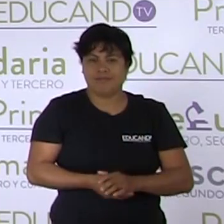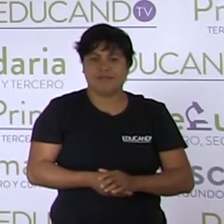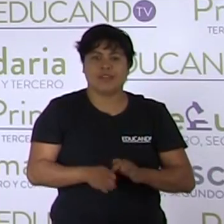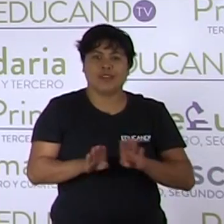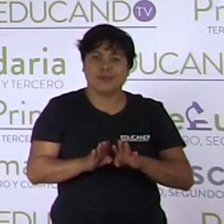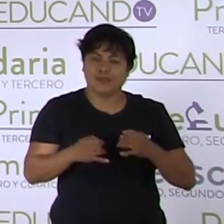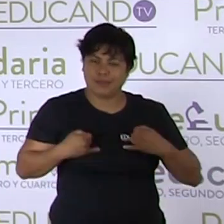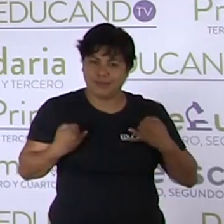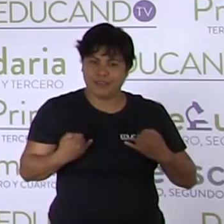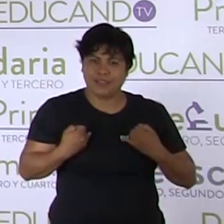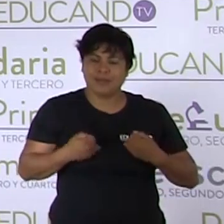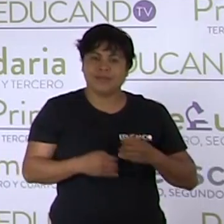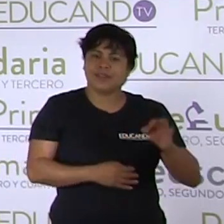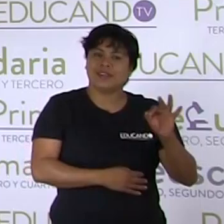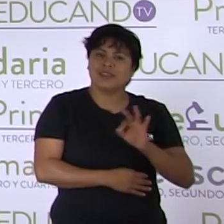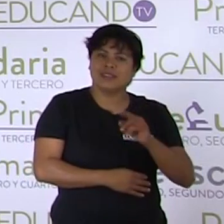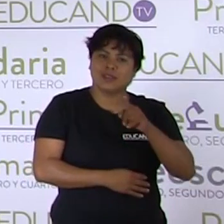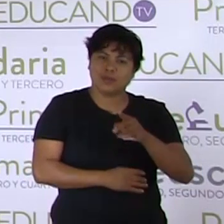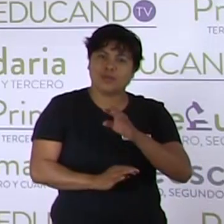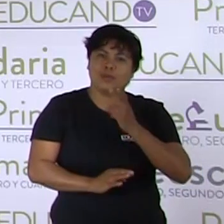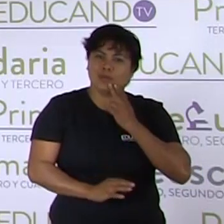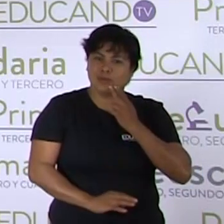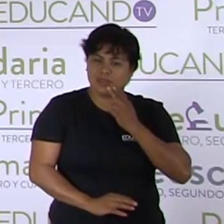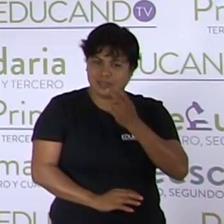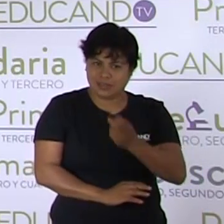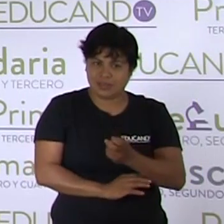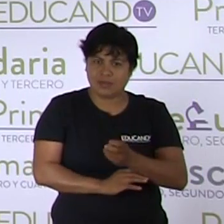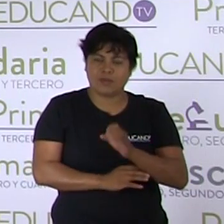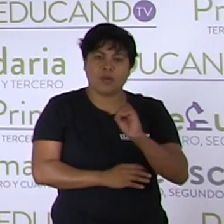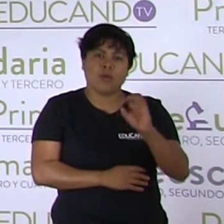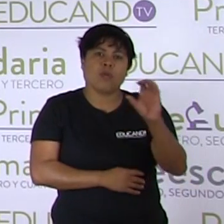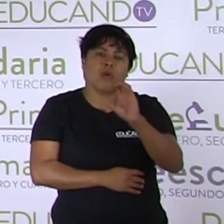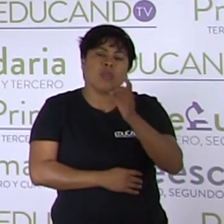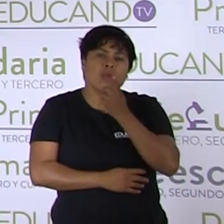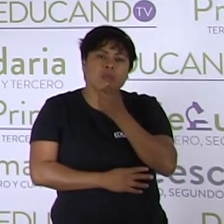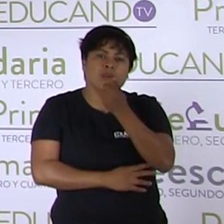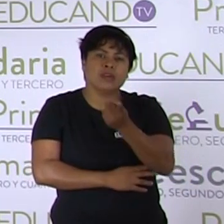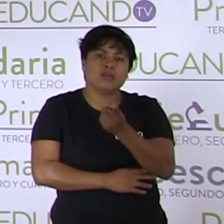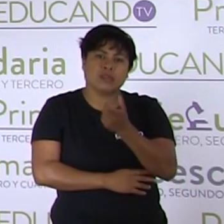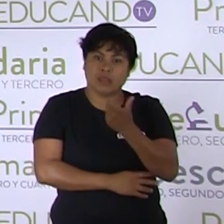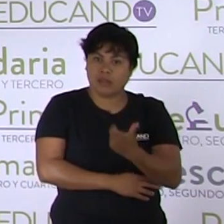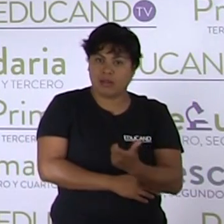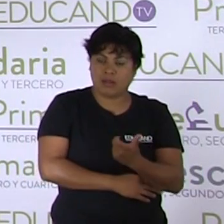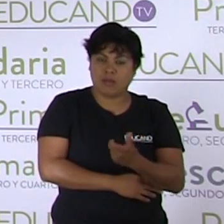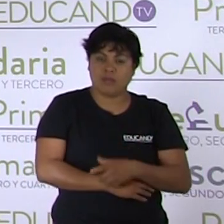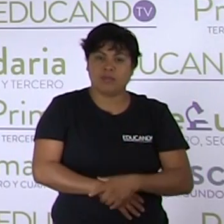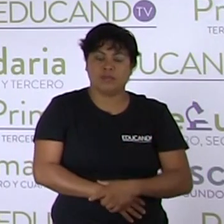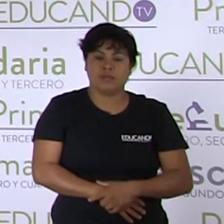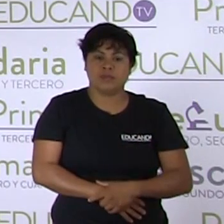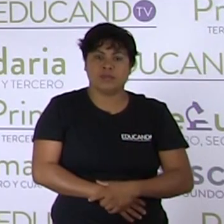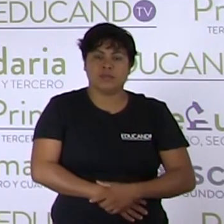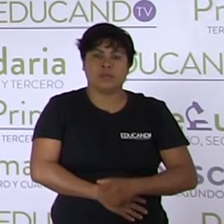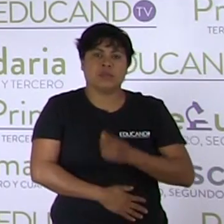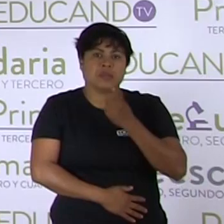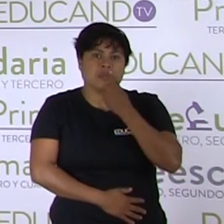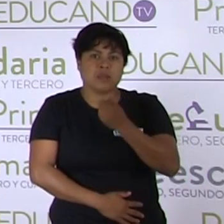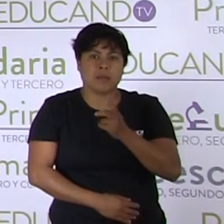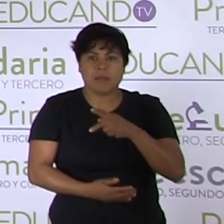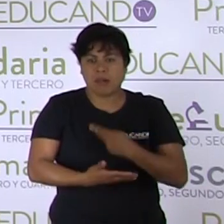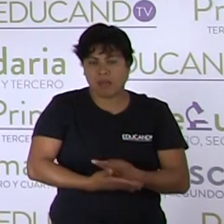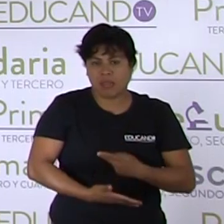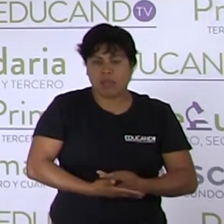como joven que seguramente lo empleas. O cuando nos referimos a dinero, aludimos a